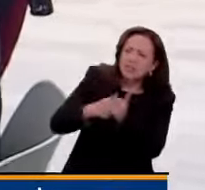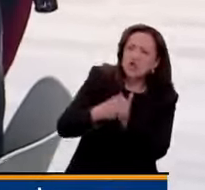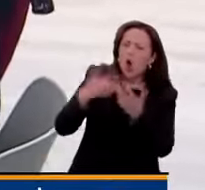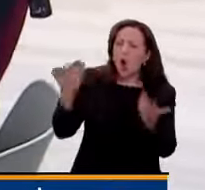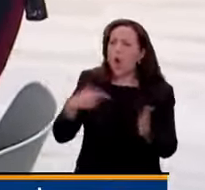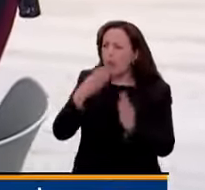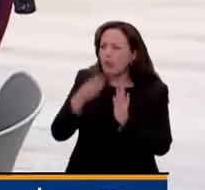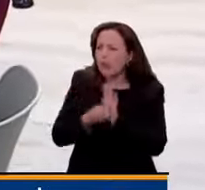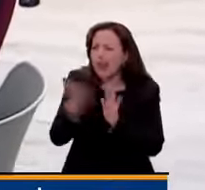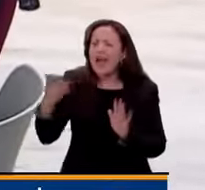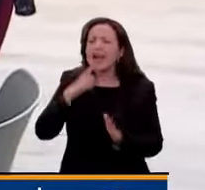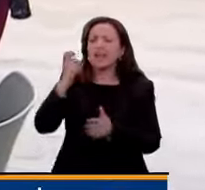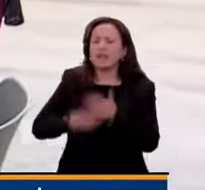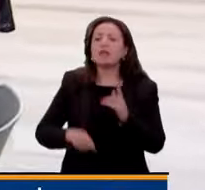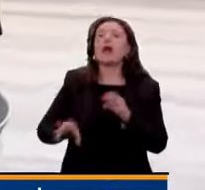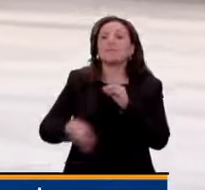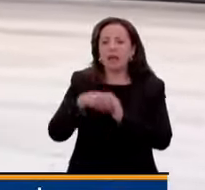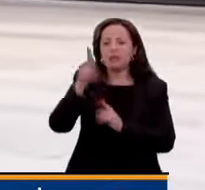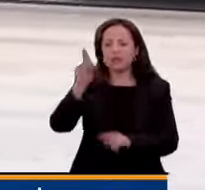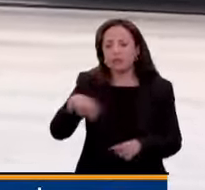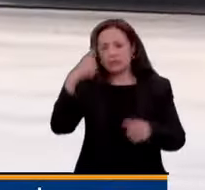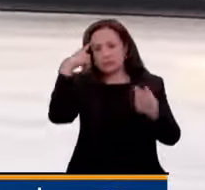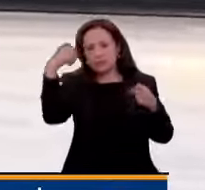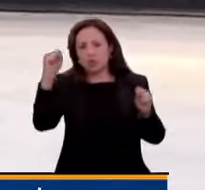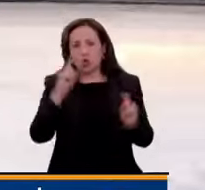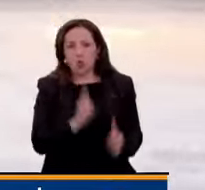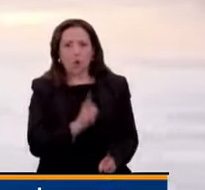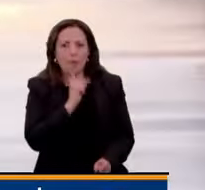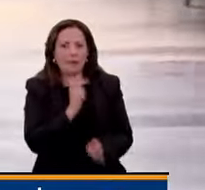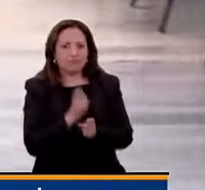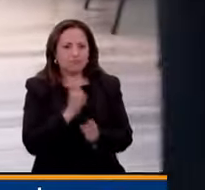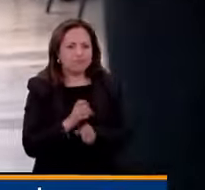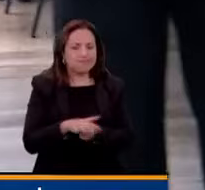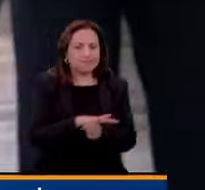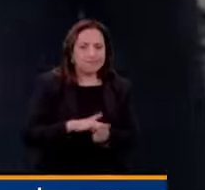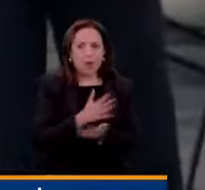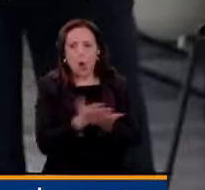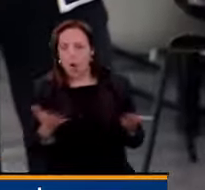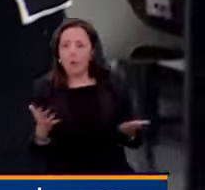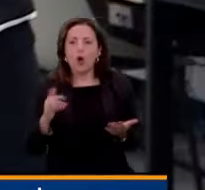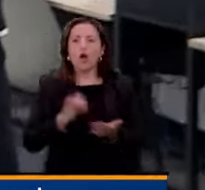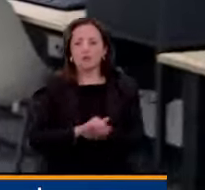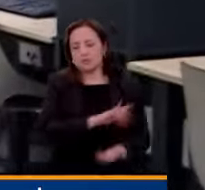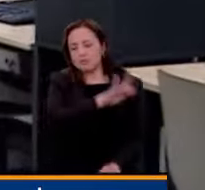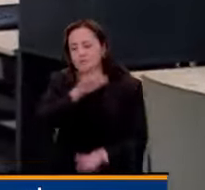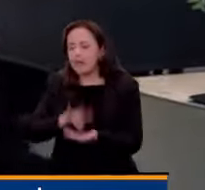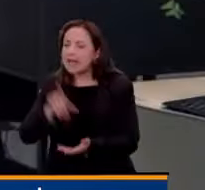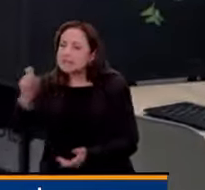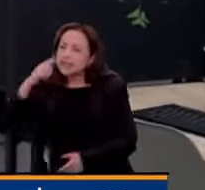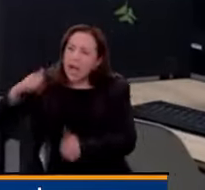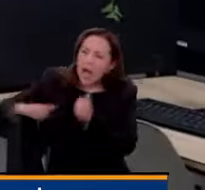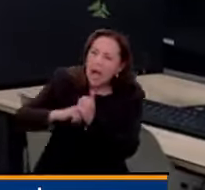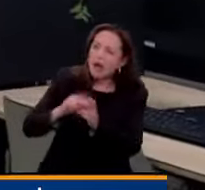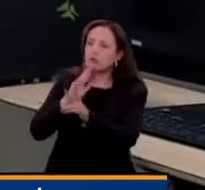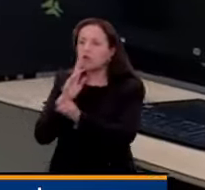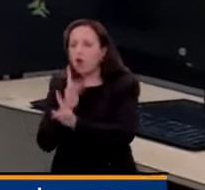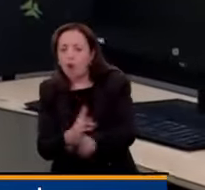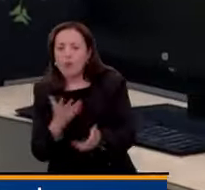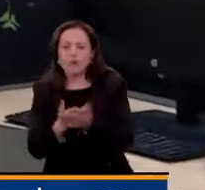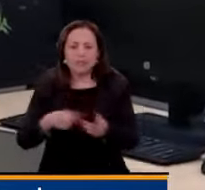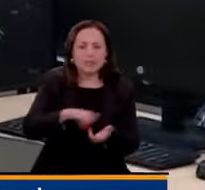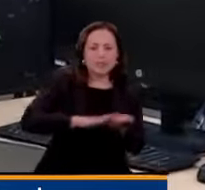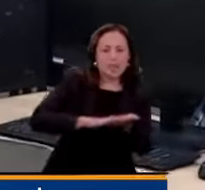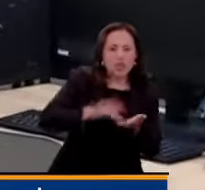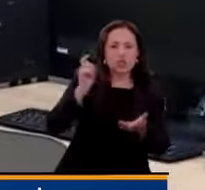También hemos visto mucha preocupación por esas dificultades que se han presentado y vienen aquí buscando respuestas y poder solucionar